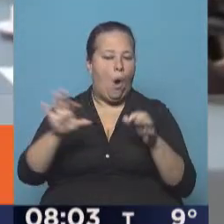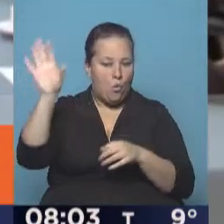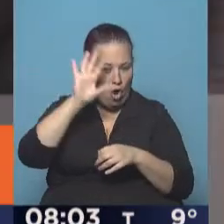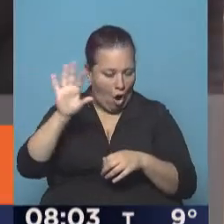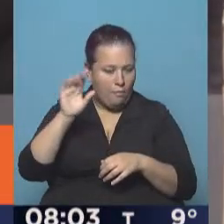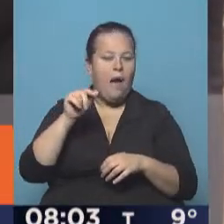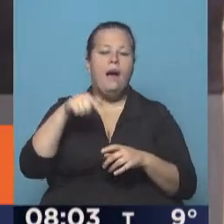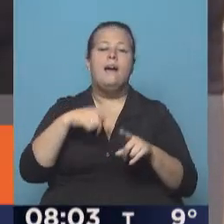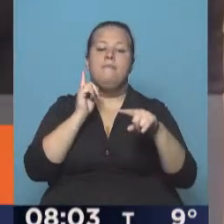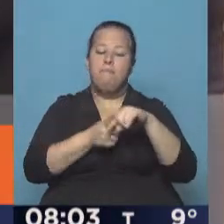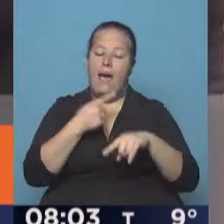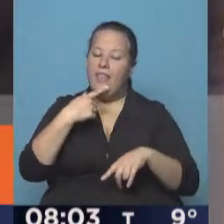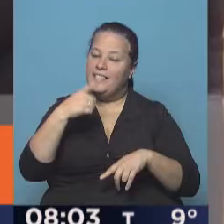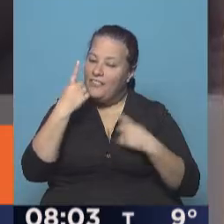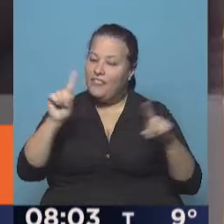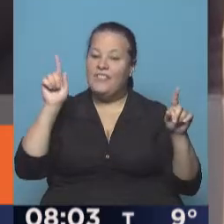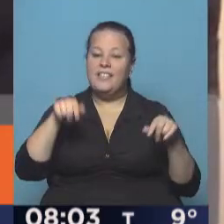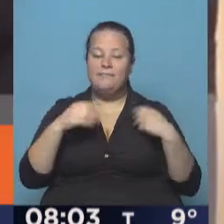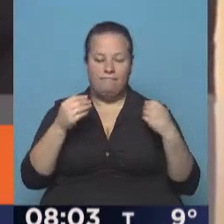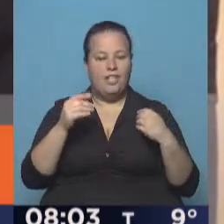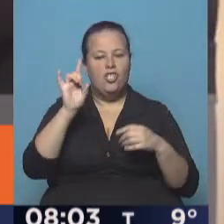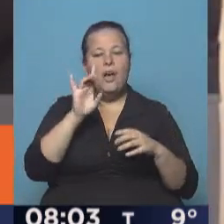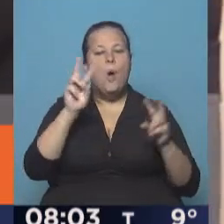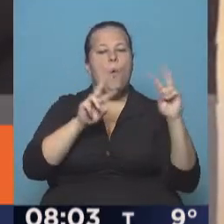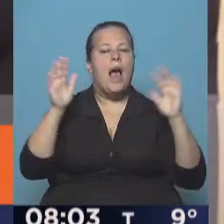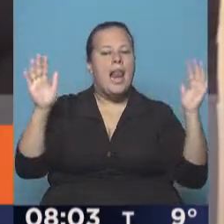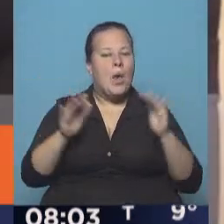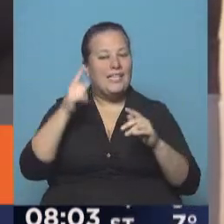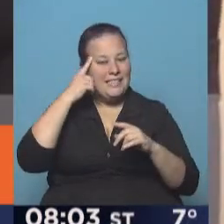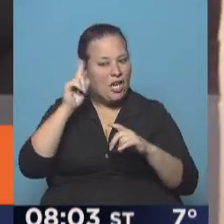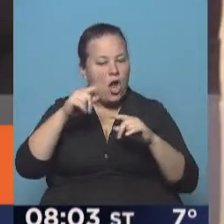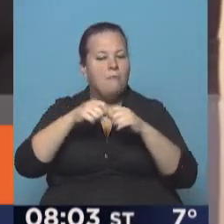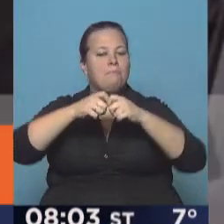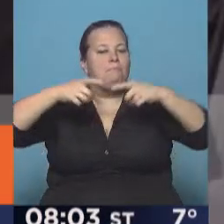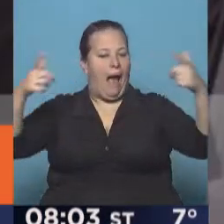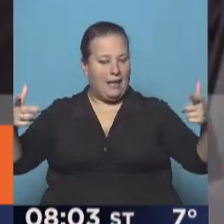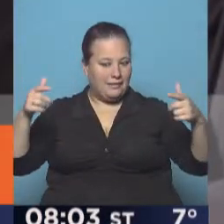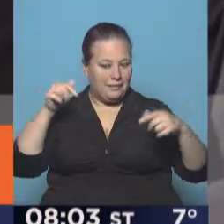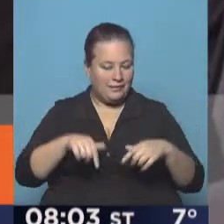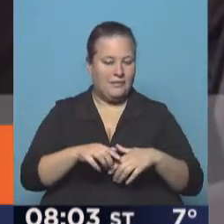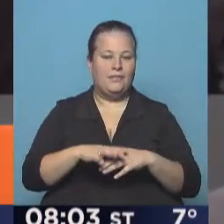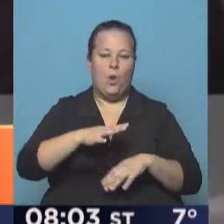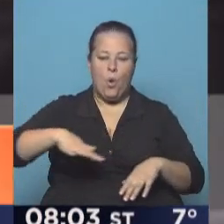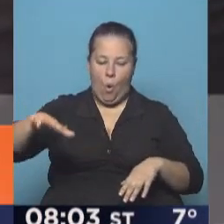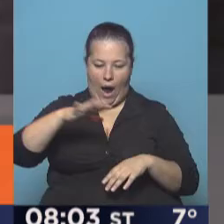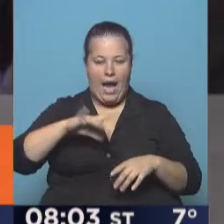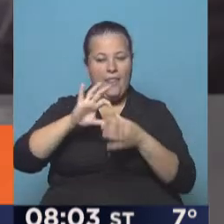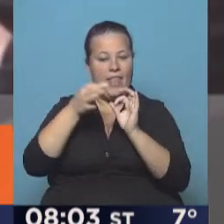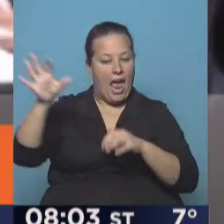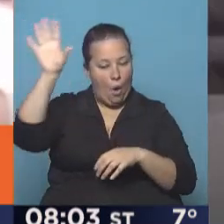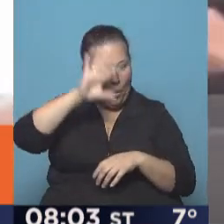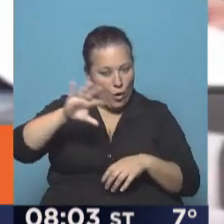será creciente, pero más equilibrado. Si analizamos la estructura de aliados históricos de Argentina, en la lista